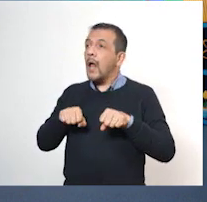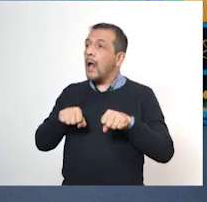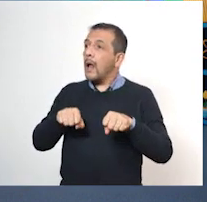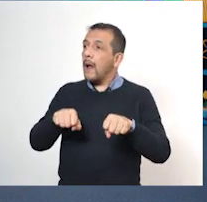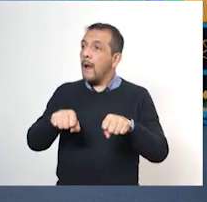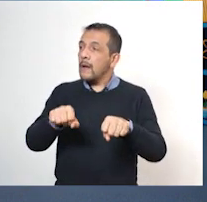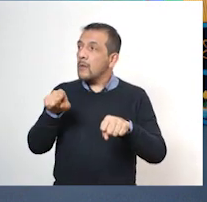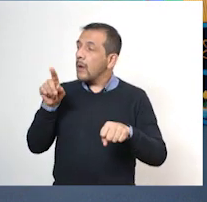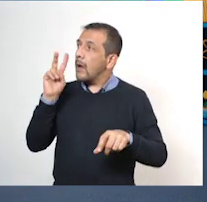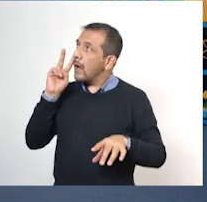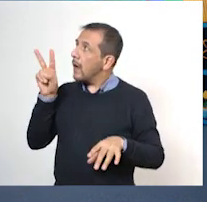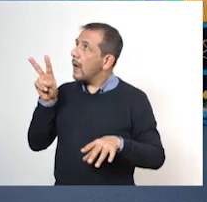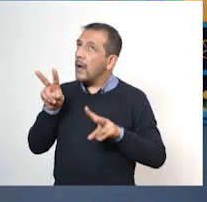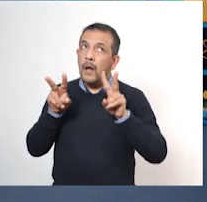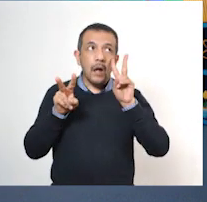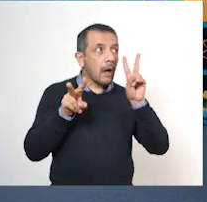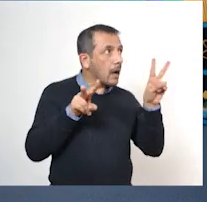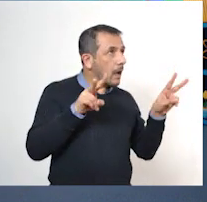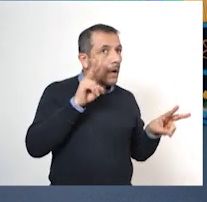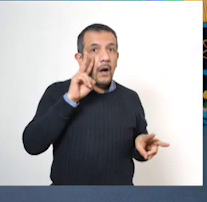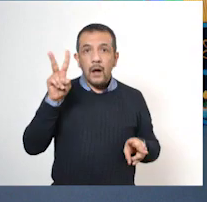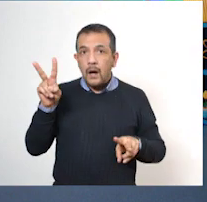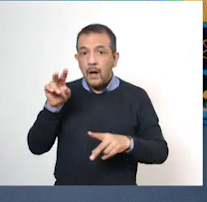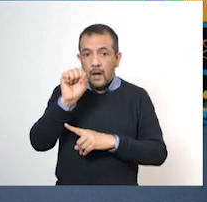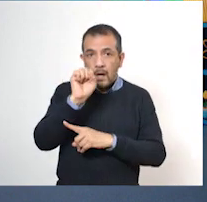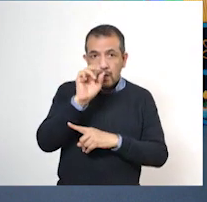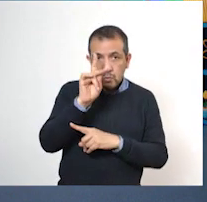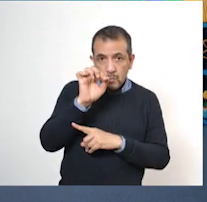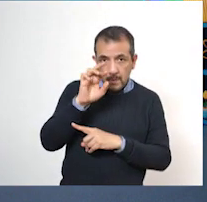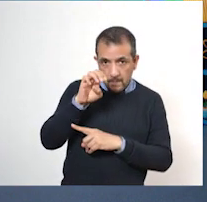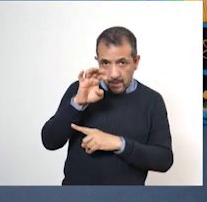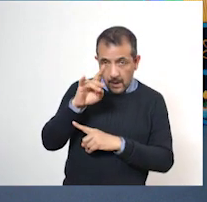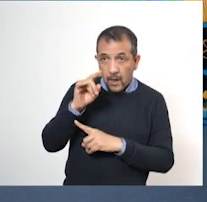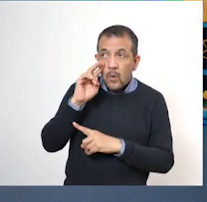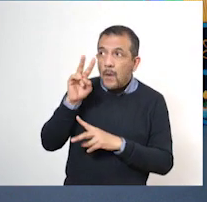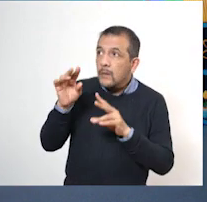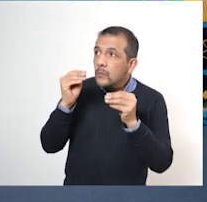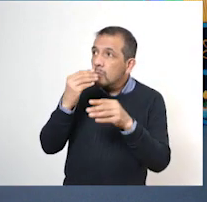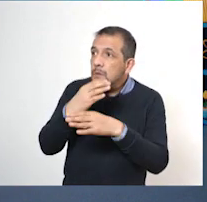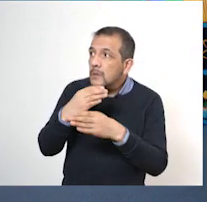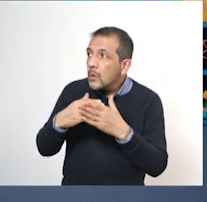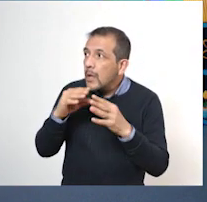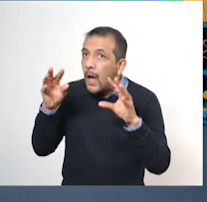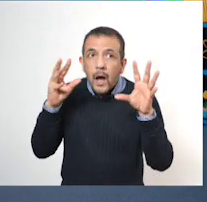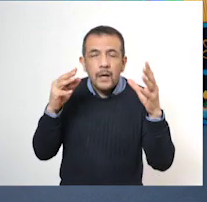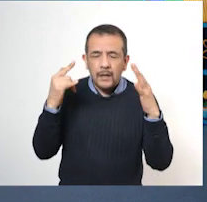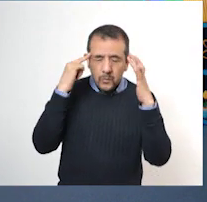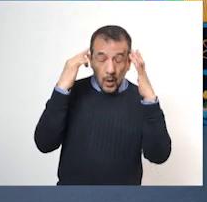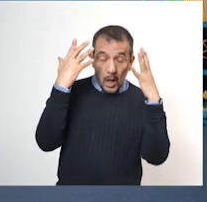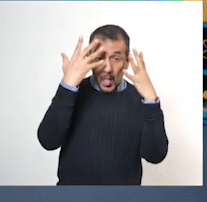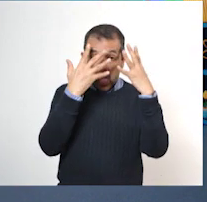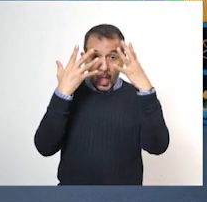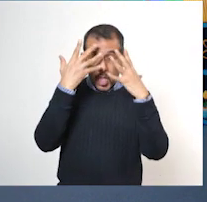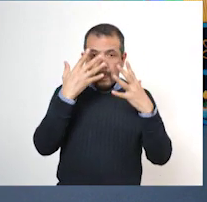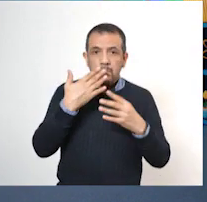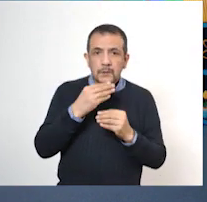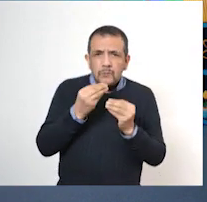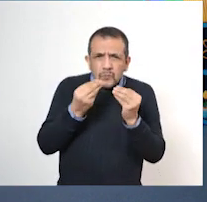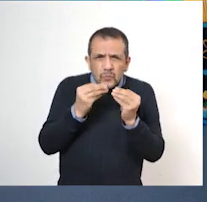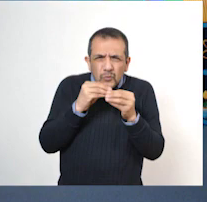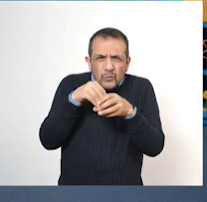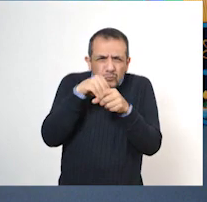y miras, y miras por todos lados. Tantos, tantos productos que te aturden.